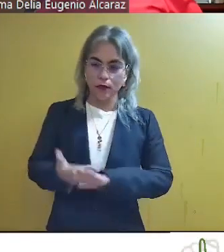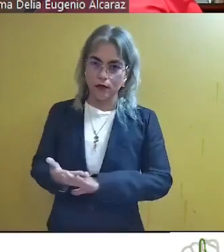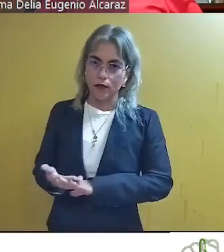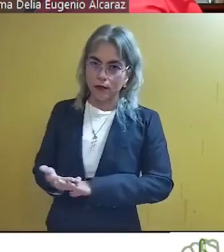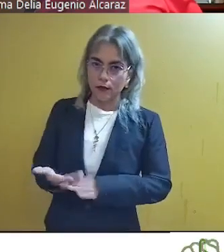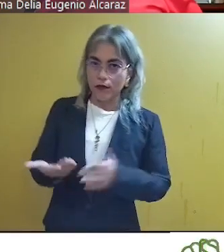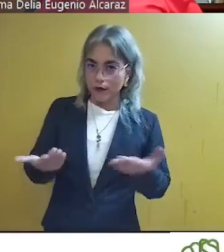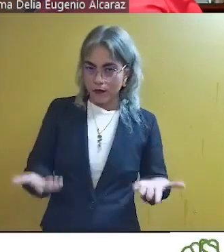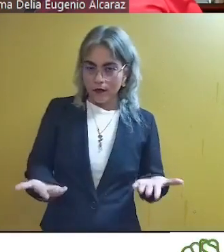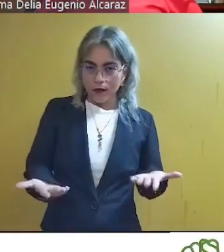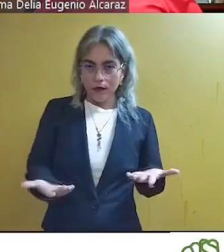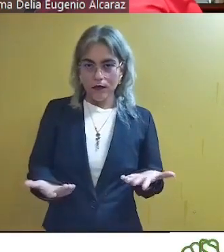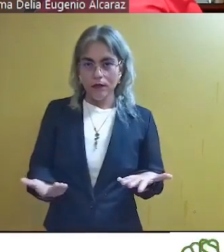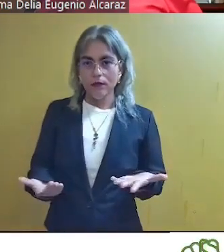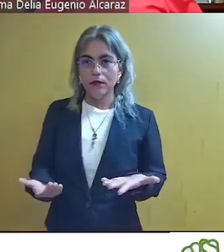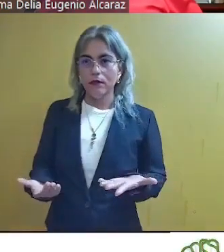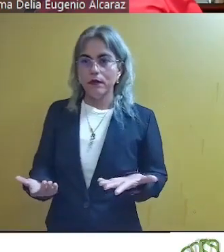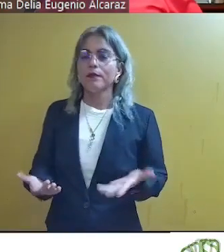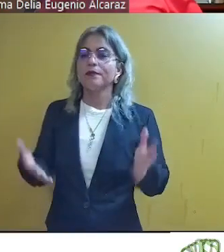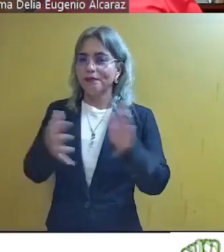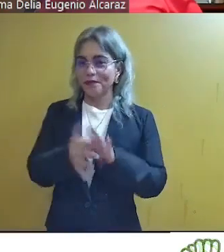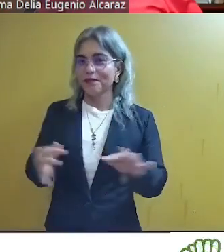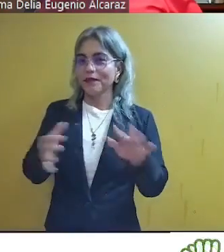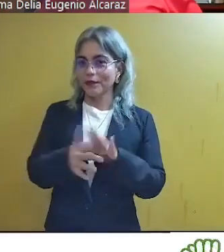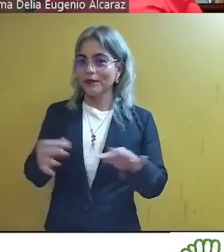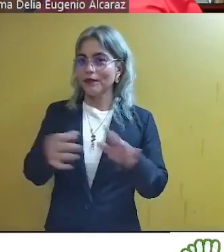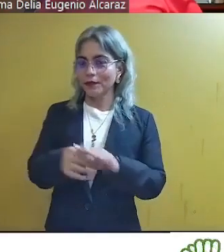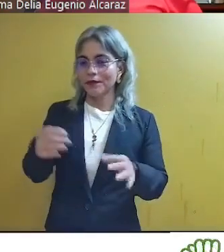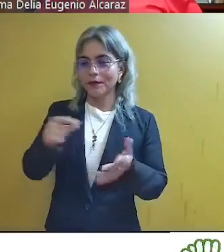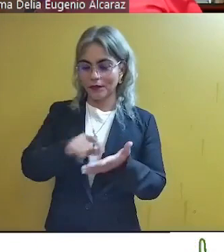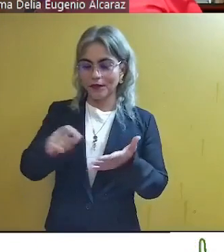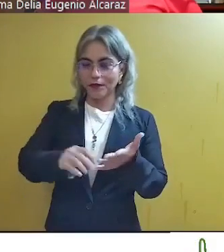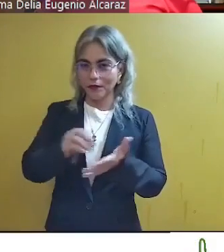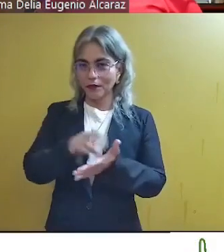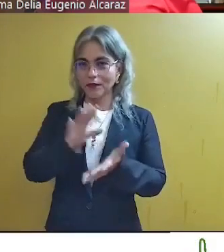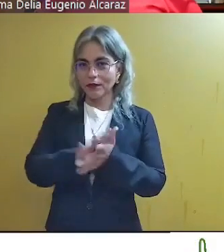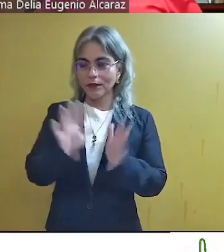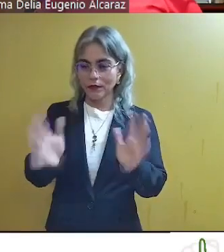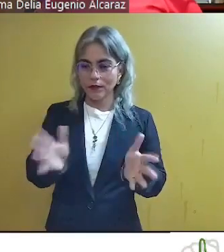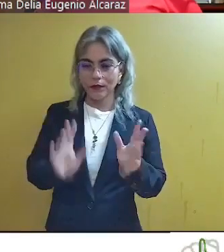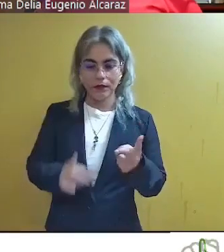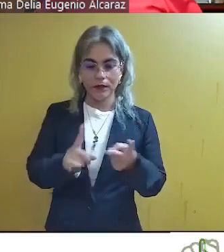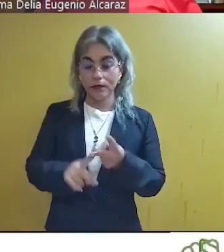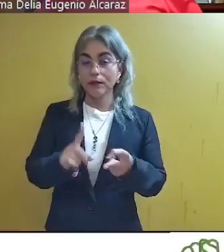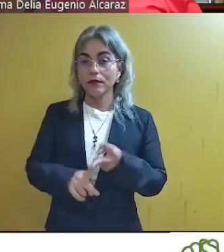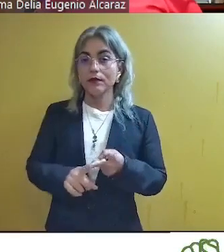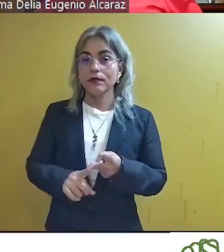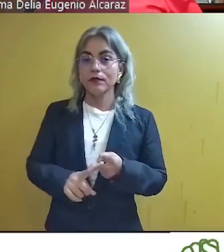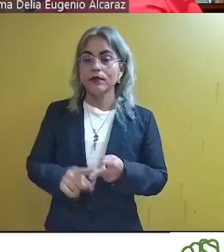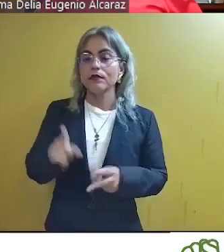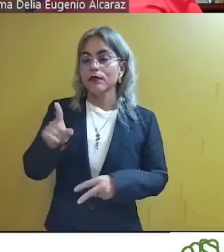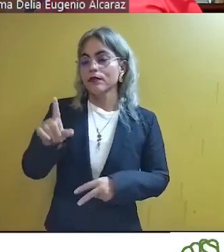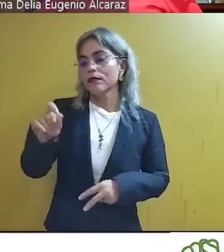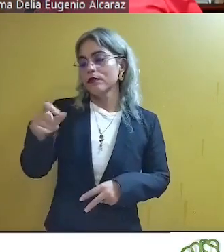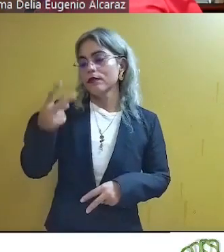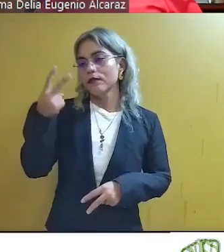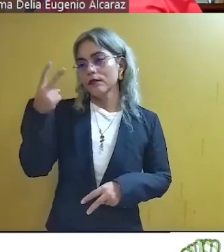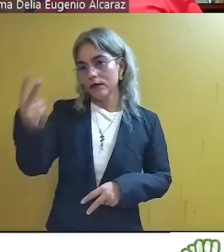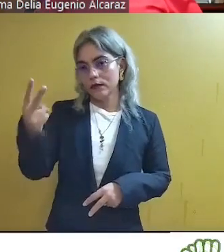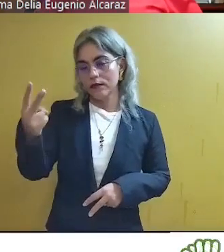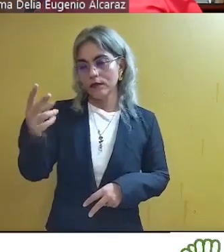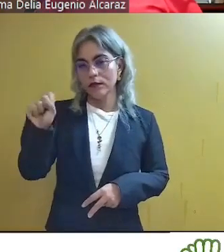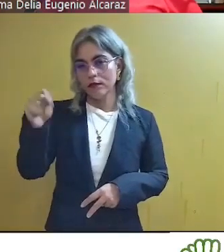en los términos de las consideraciones expuestas en la presente sentencia. Segundo, se revoca la resolución de fecha 22 de septiembre de